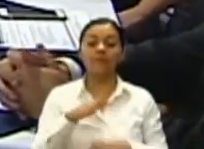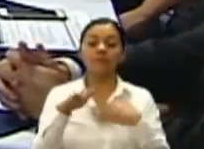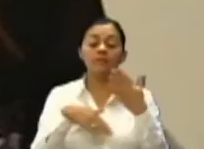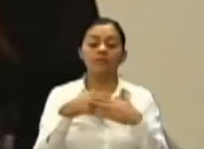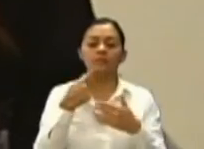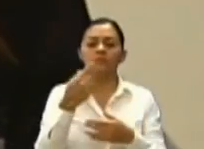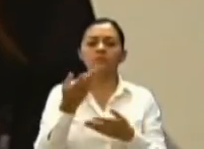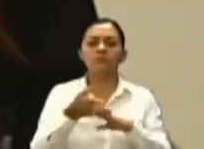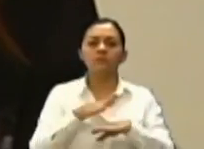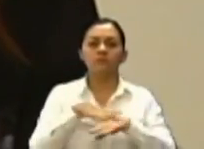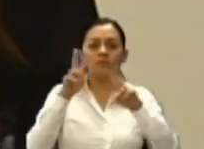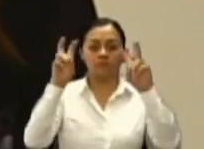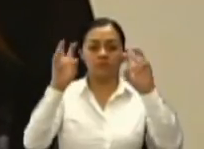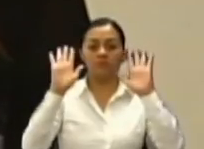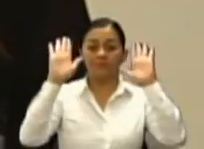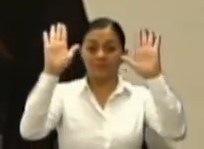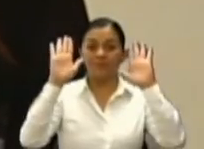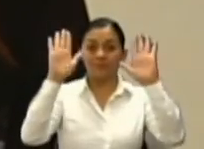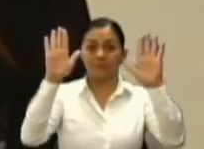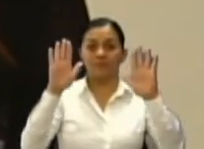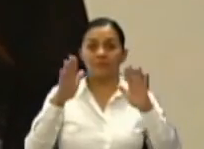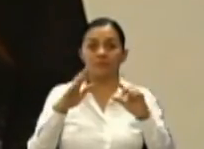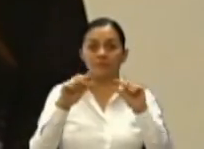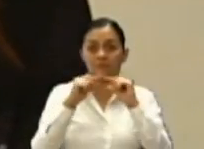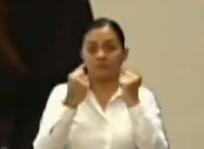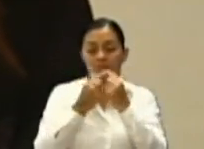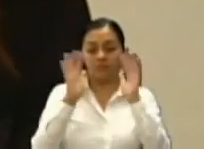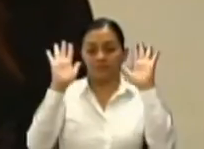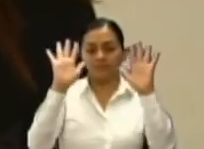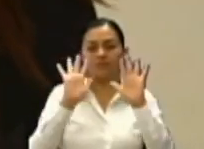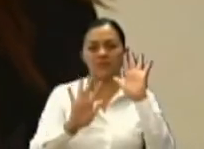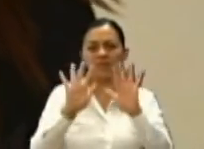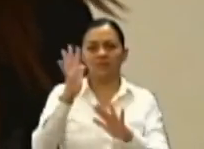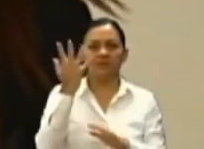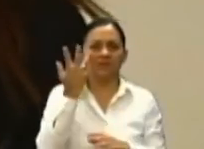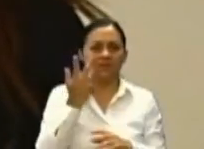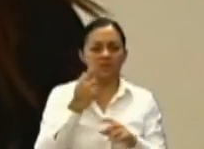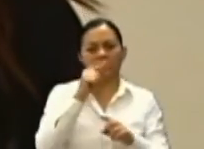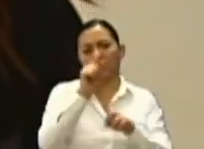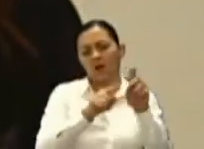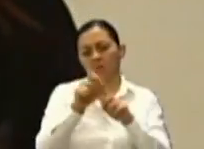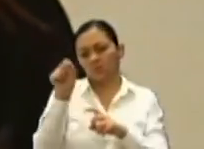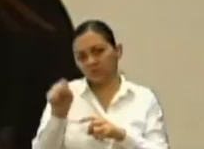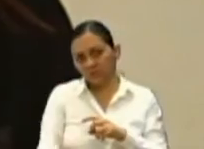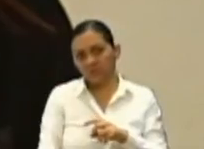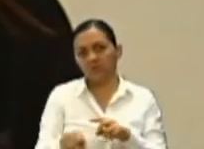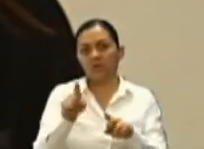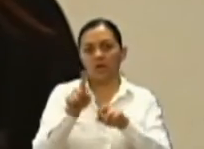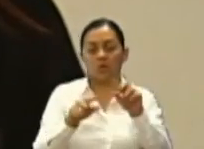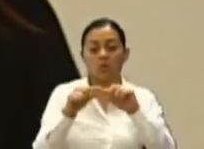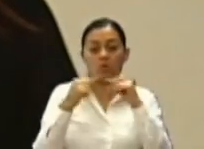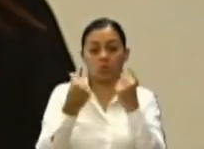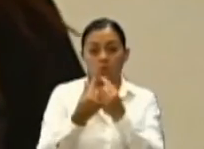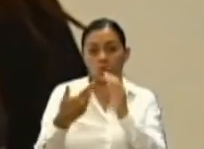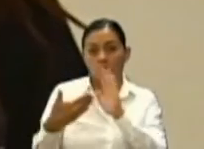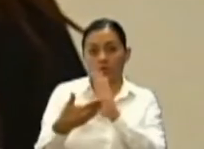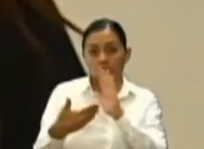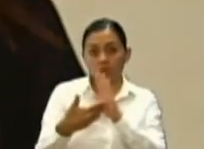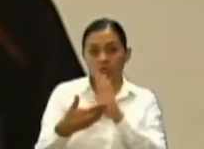al tema de las protestas también a las movilizaciones que llevan 15 días algunas han sido convocadas por sectores de la oposición precisamente